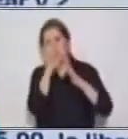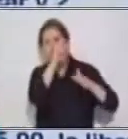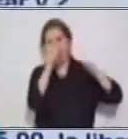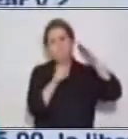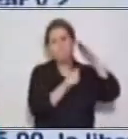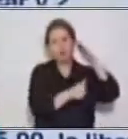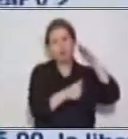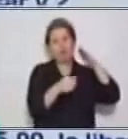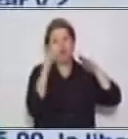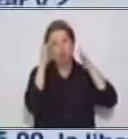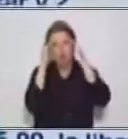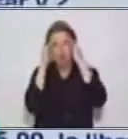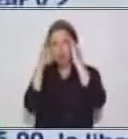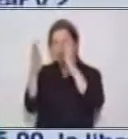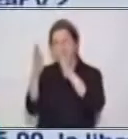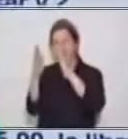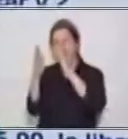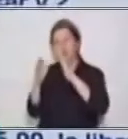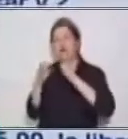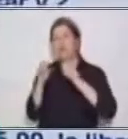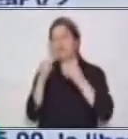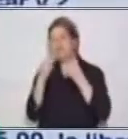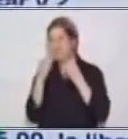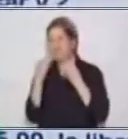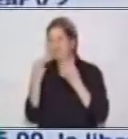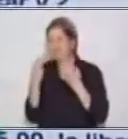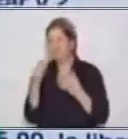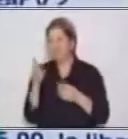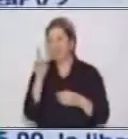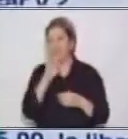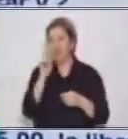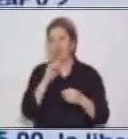Me voy a fijar bien de no comerme ningún número.